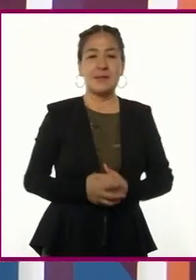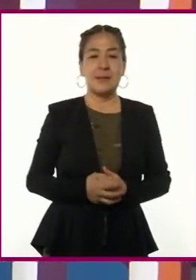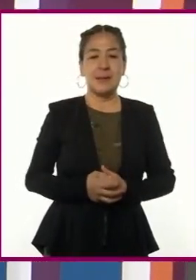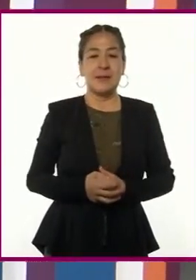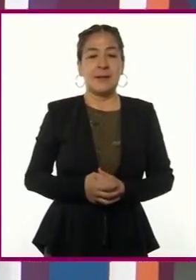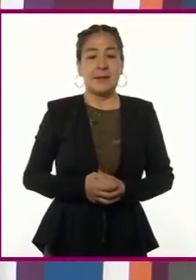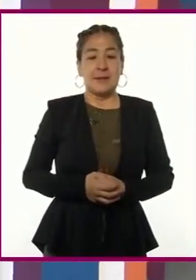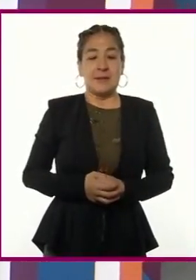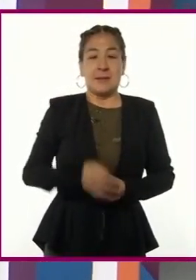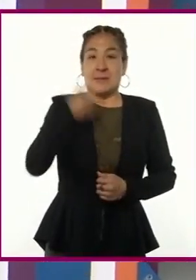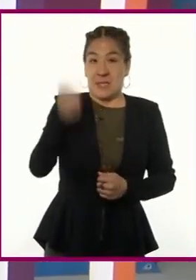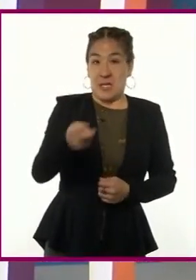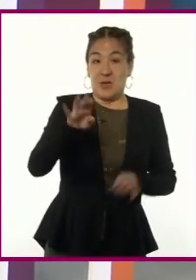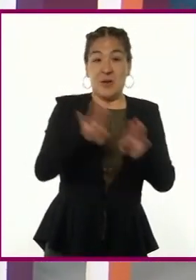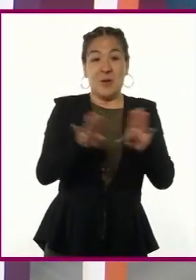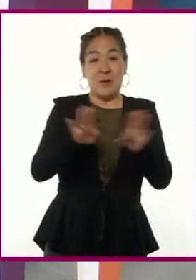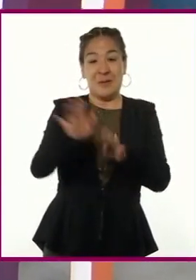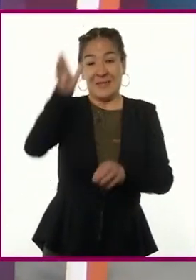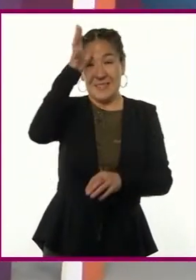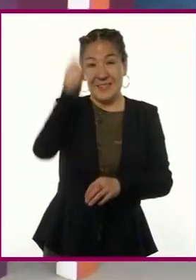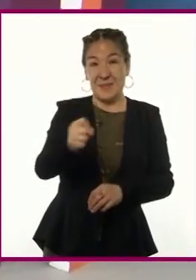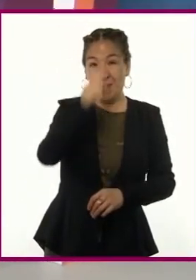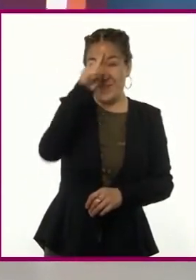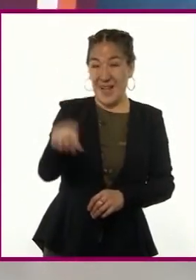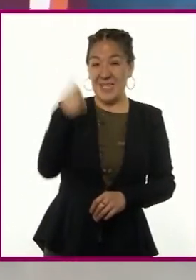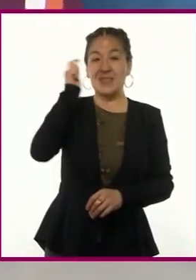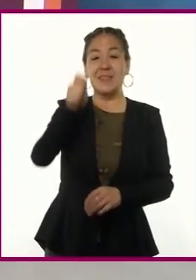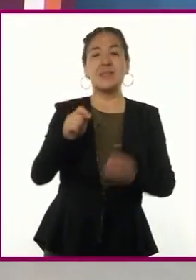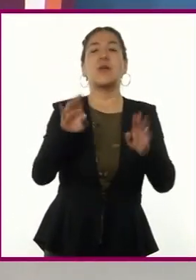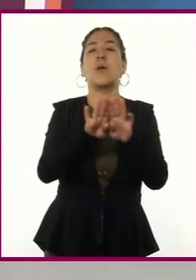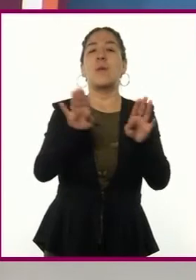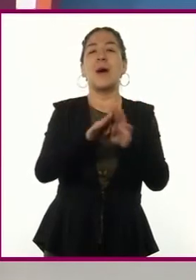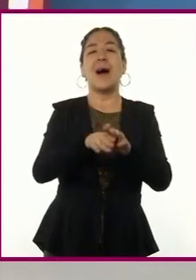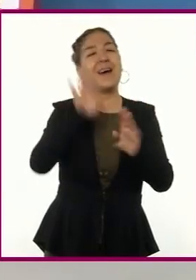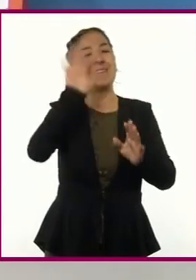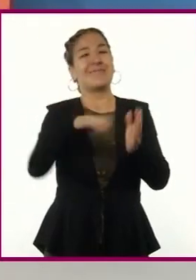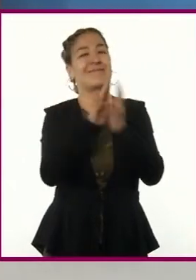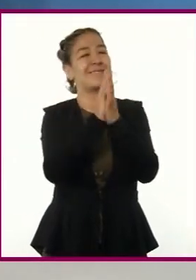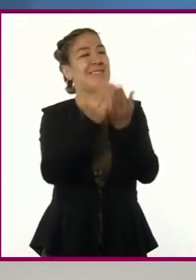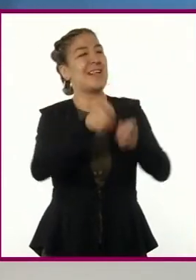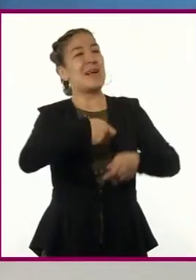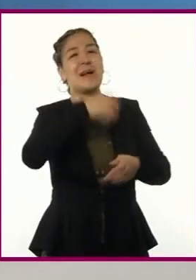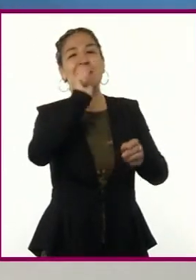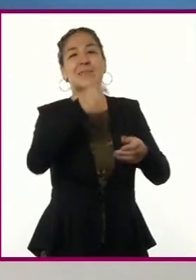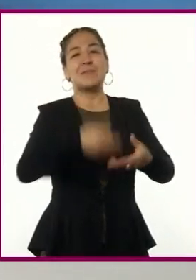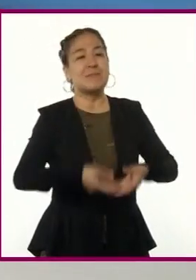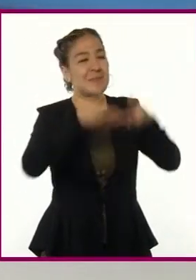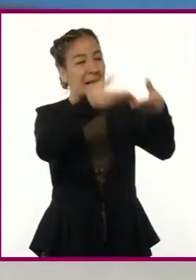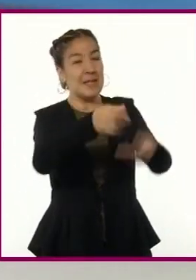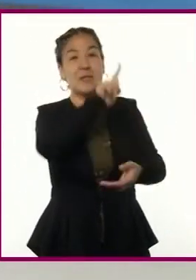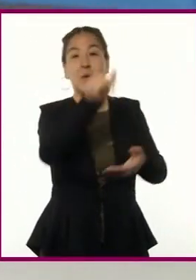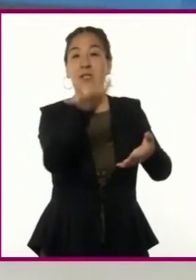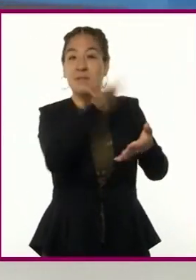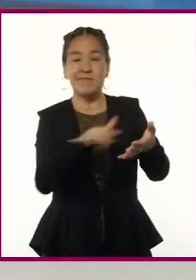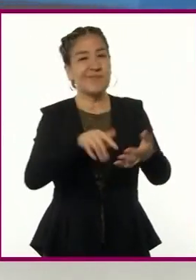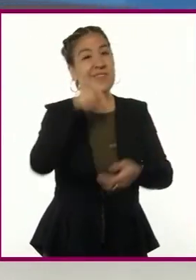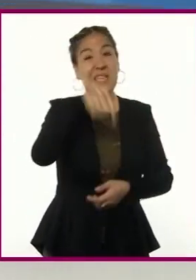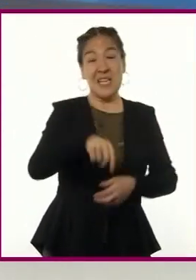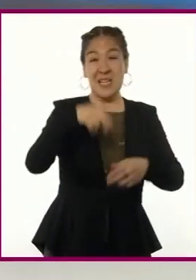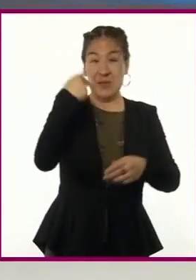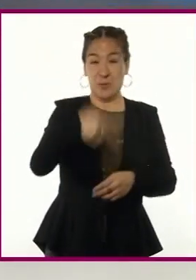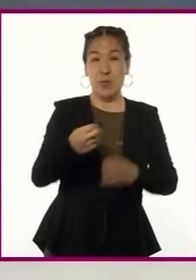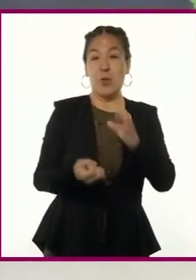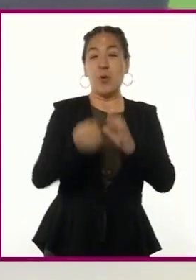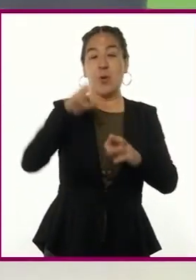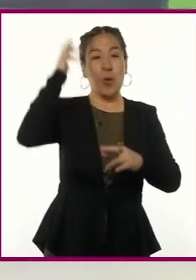Acceder a estos conceptos no fue tan sencillo como enviar un libro y leerlo, ya que la corona española buscó detener la llegada a América de